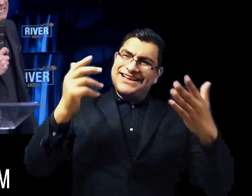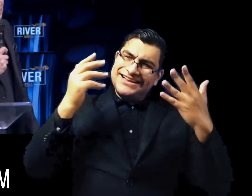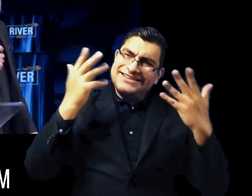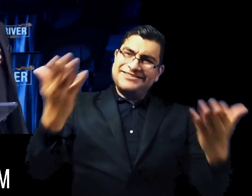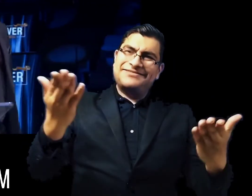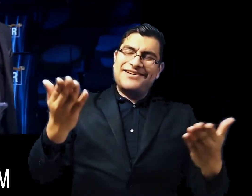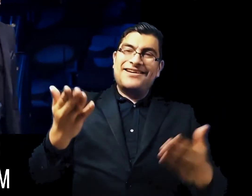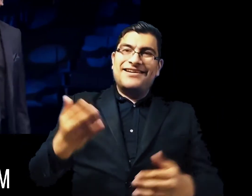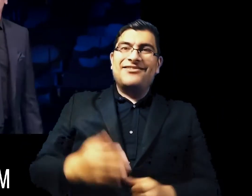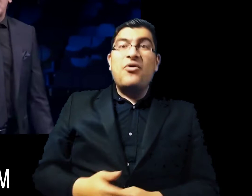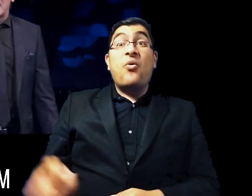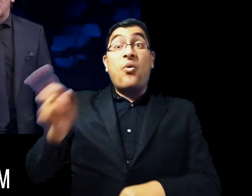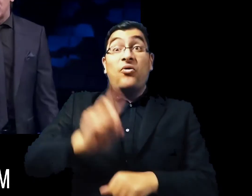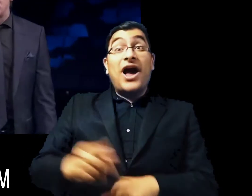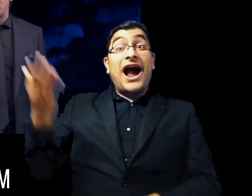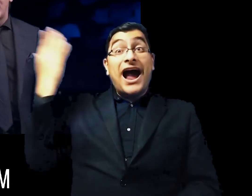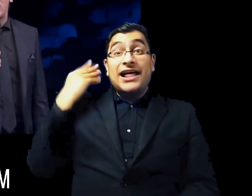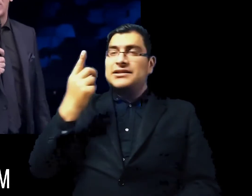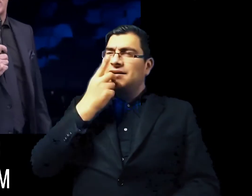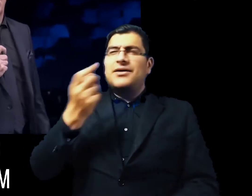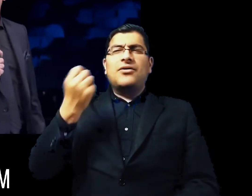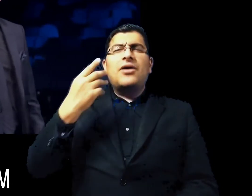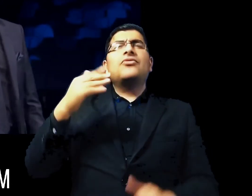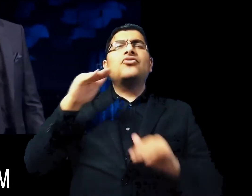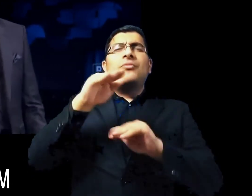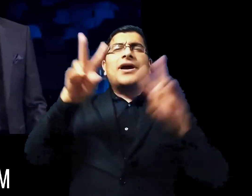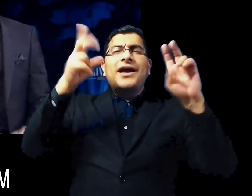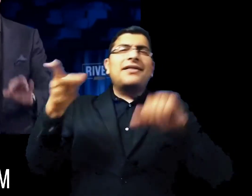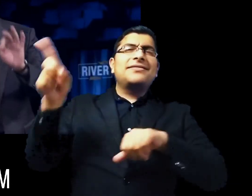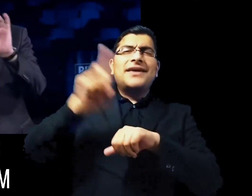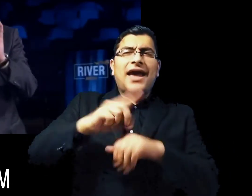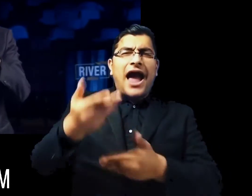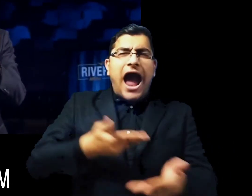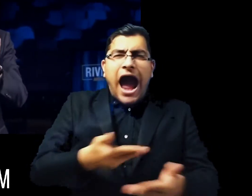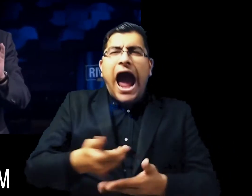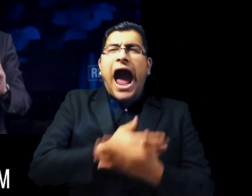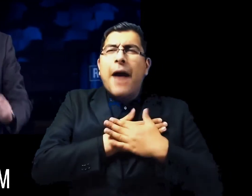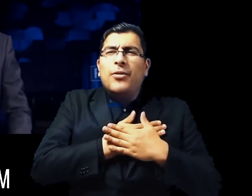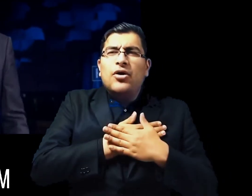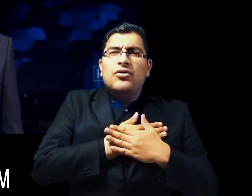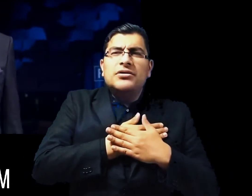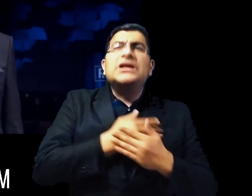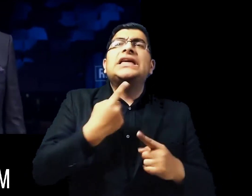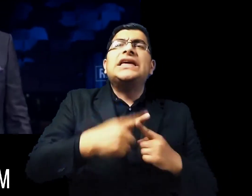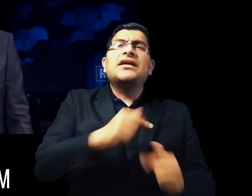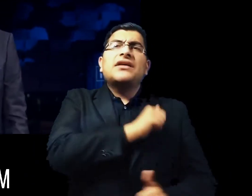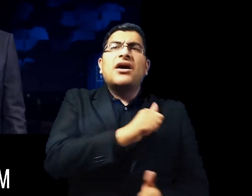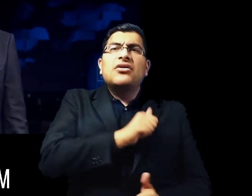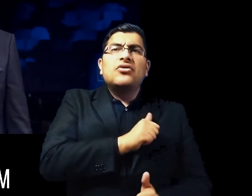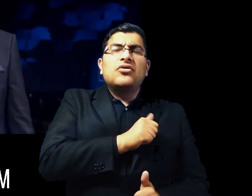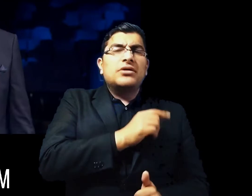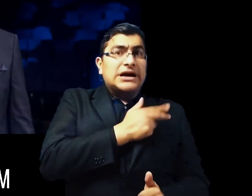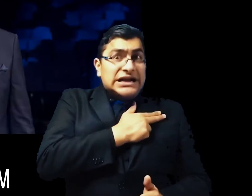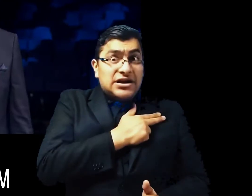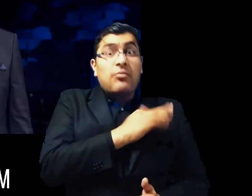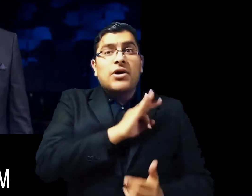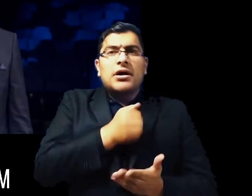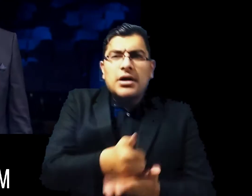Una vez escuché la frase que en el servicio del amor solo los soldados heridos pueden servir, la gente rota puede